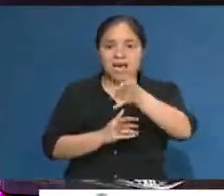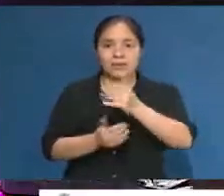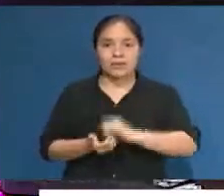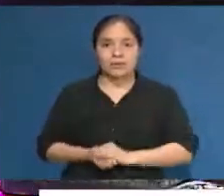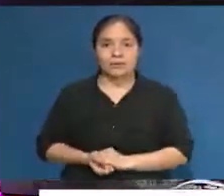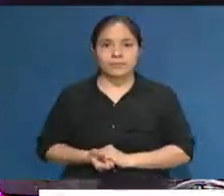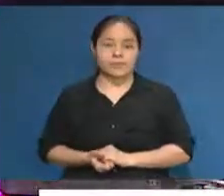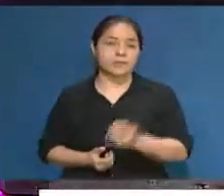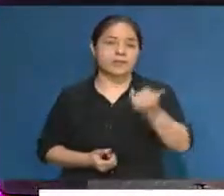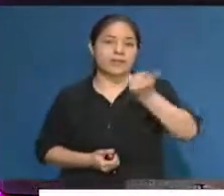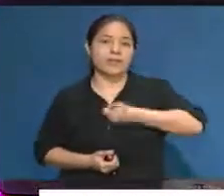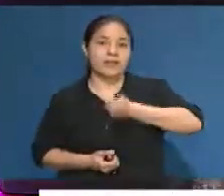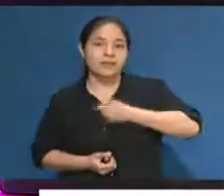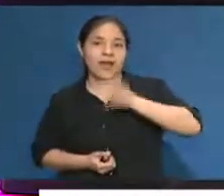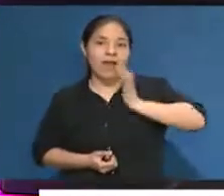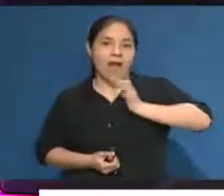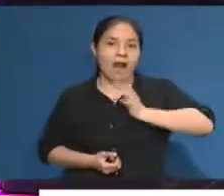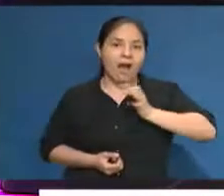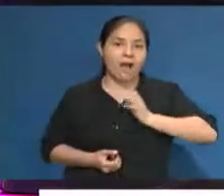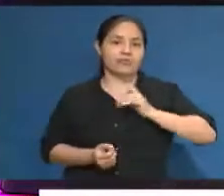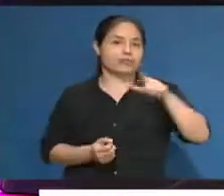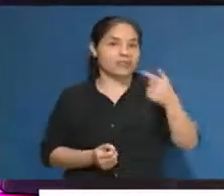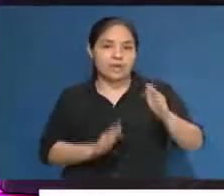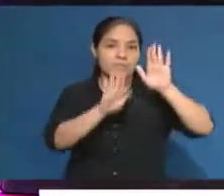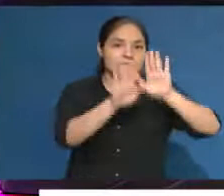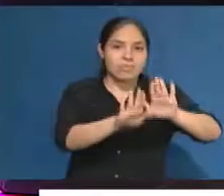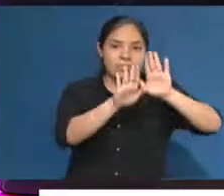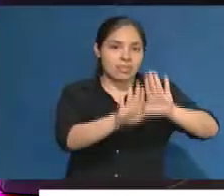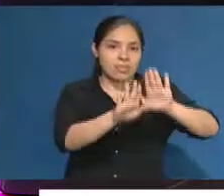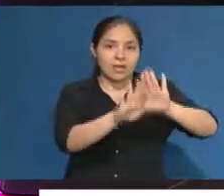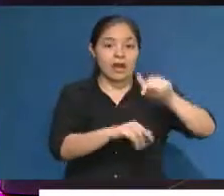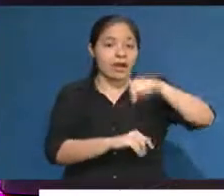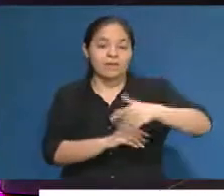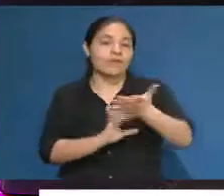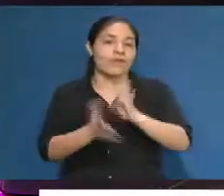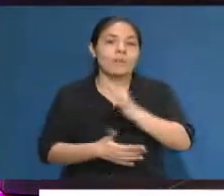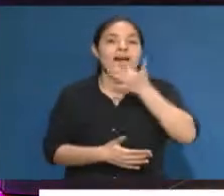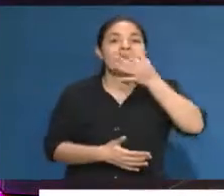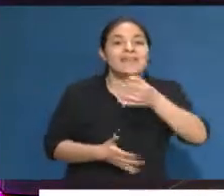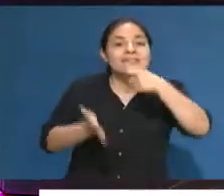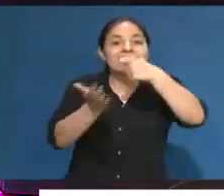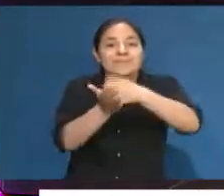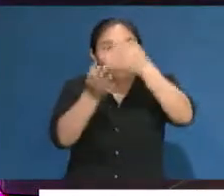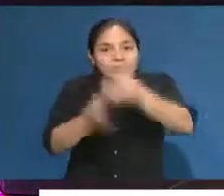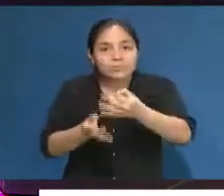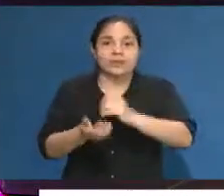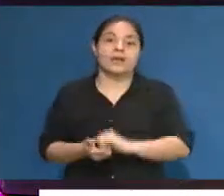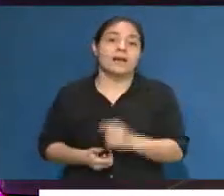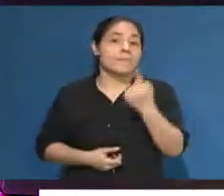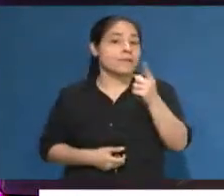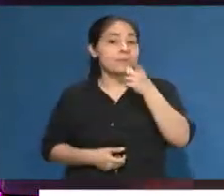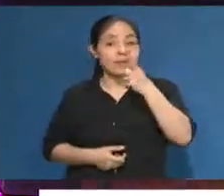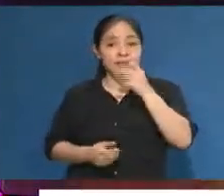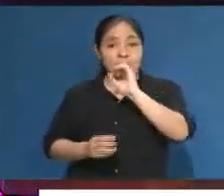nos dicen que durante muchos años estuvo congelada la tarifa, que fue un sinceramiento, pero lo cierto es que el promedio, según